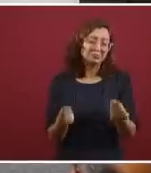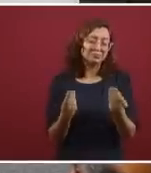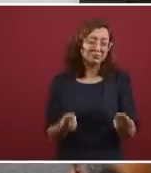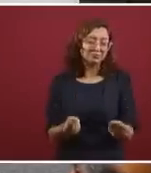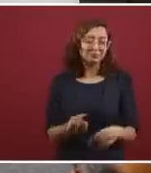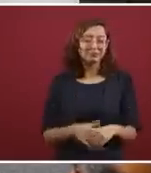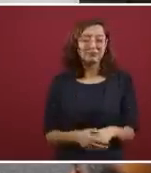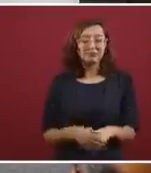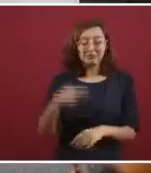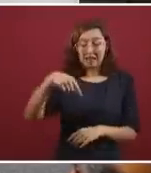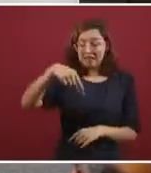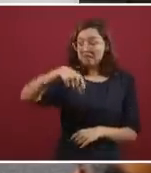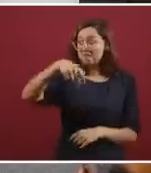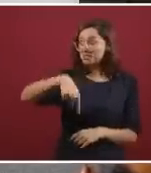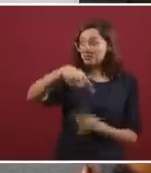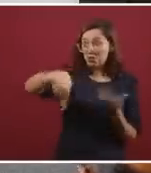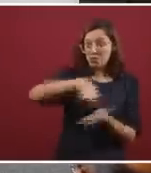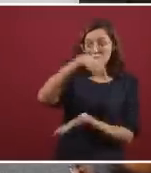palacio